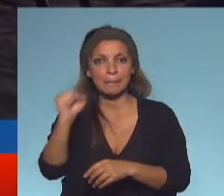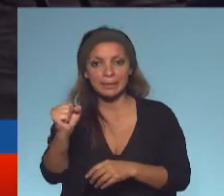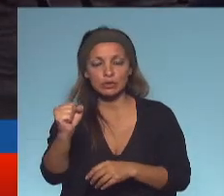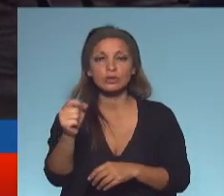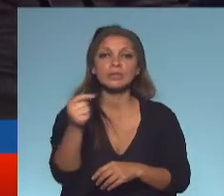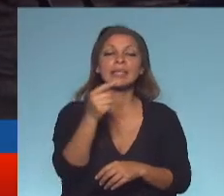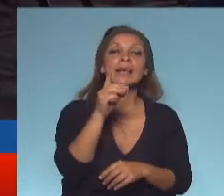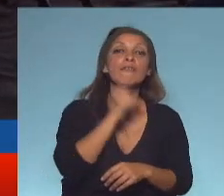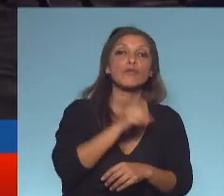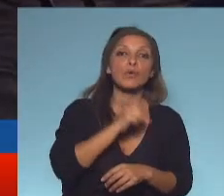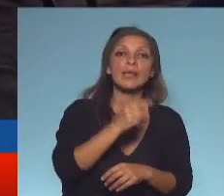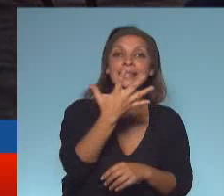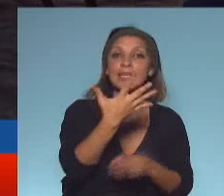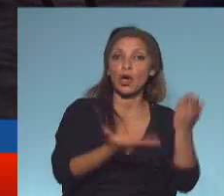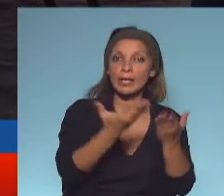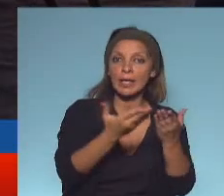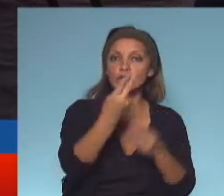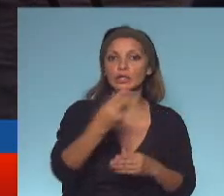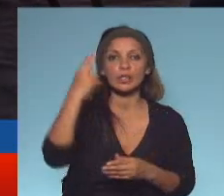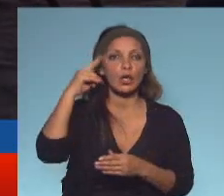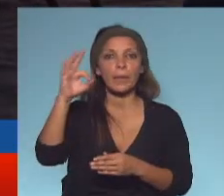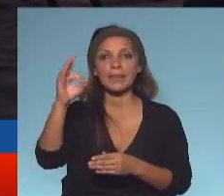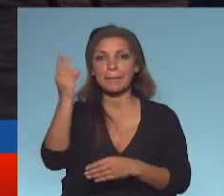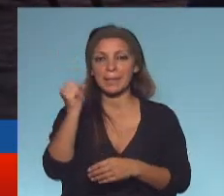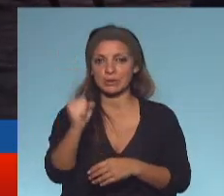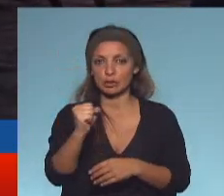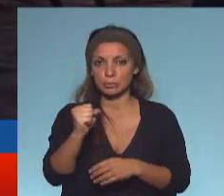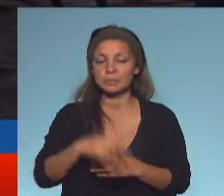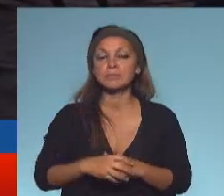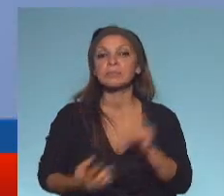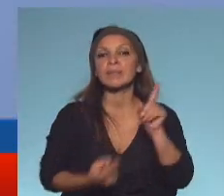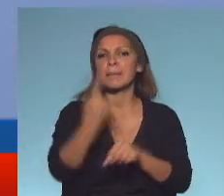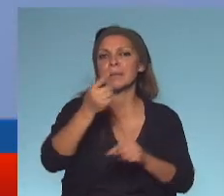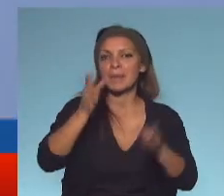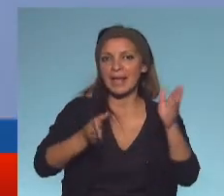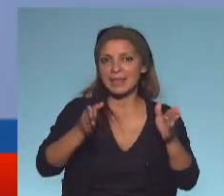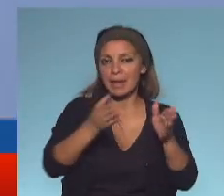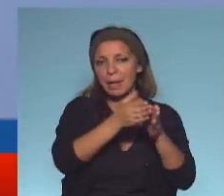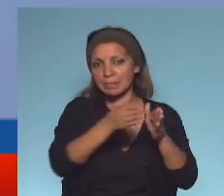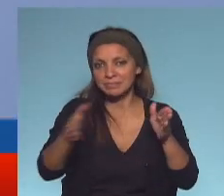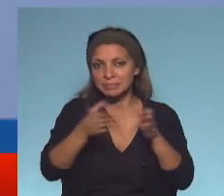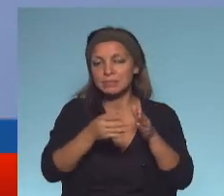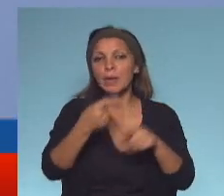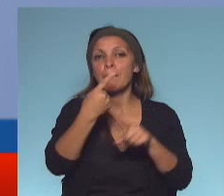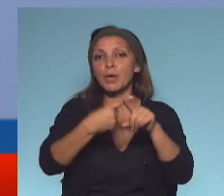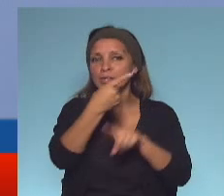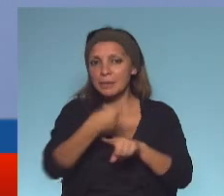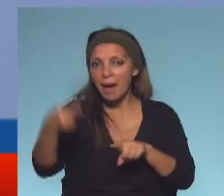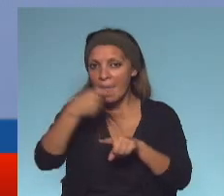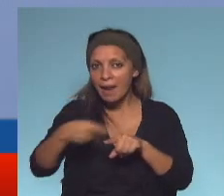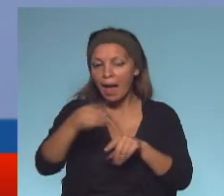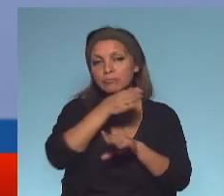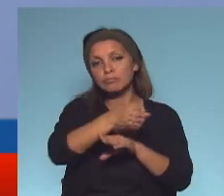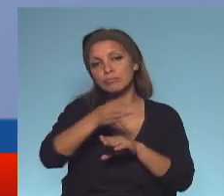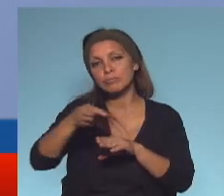5 kilos a 290 pesos. La primera etapa, como decíamos, se recorre semanalmente distritos